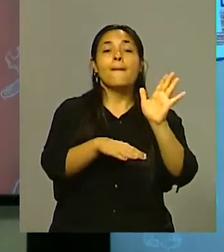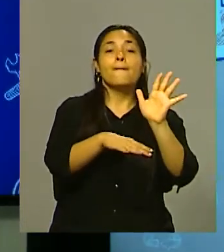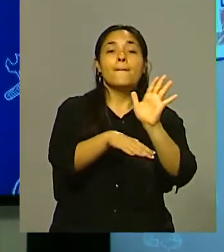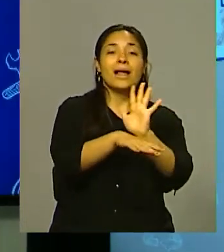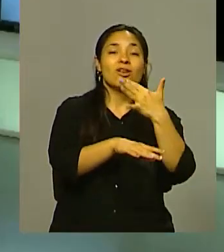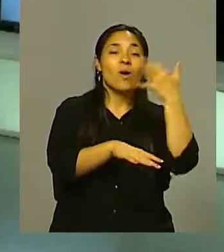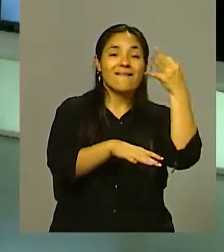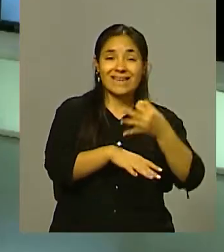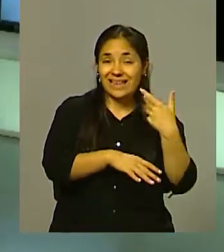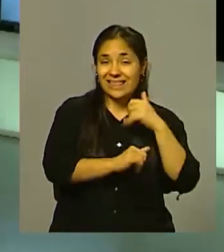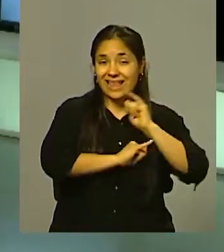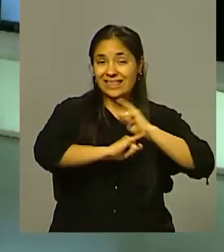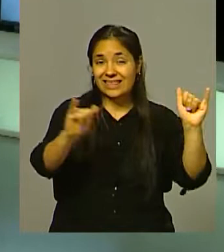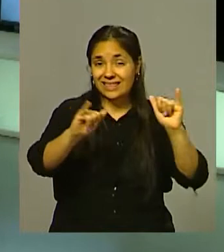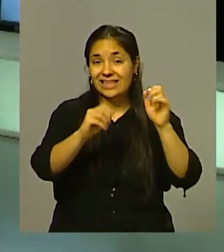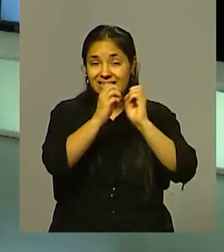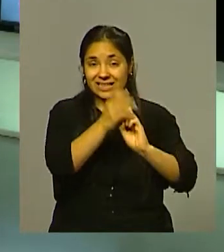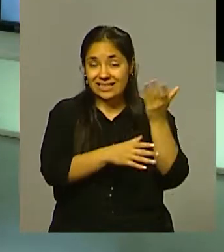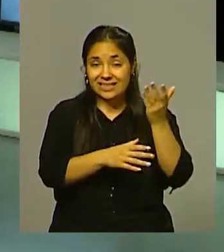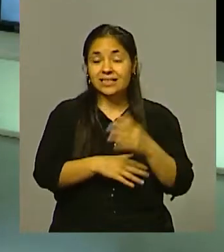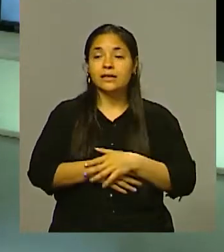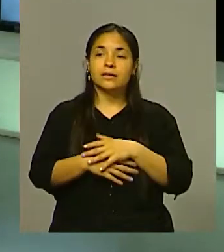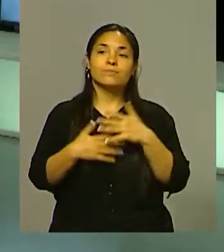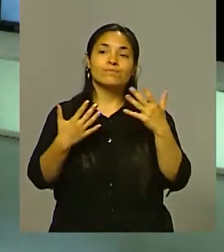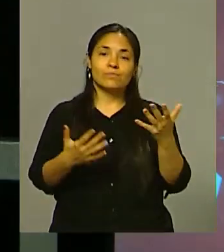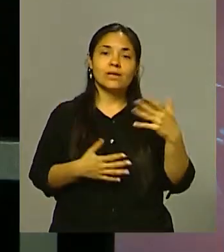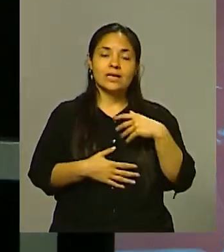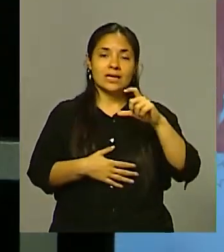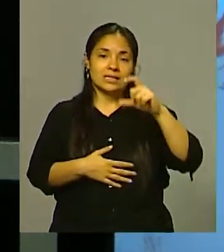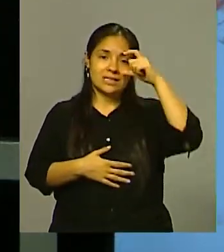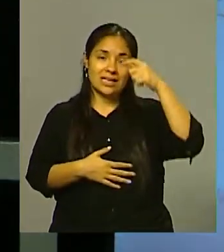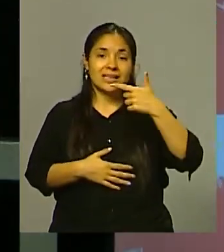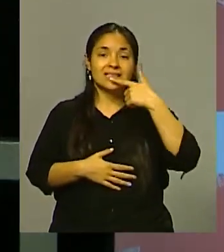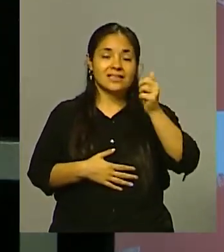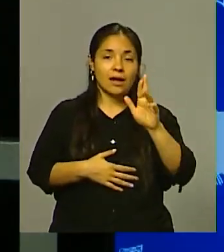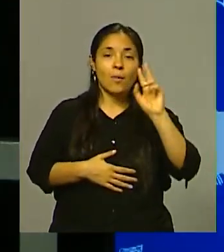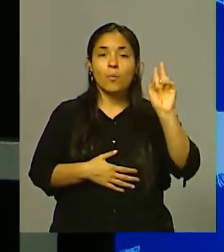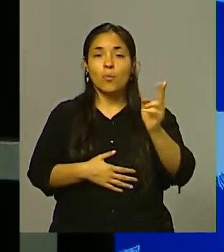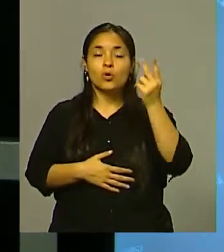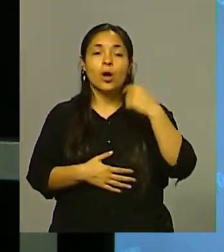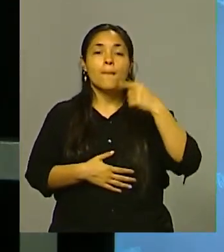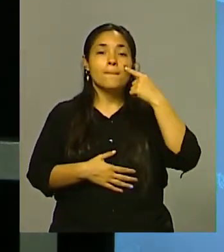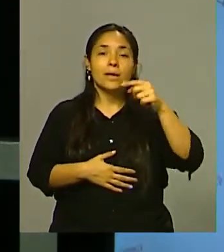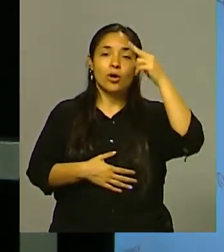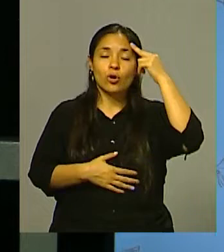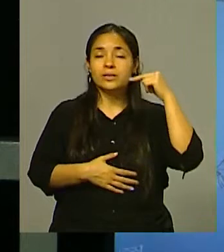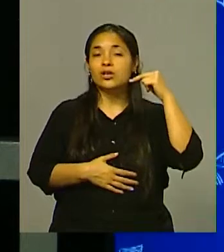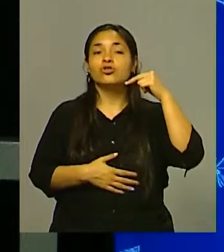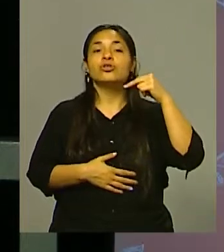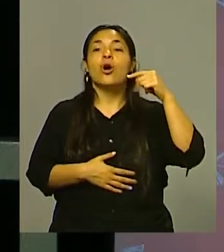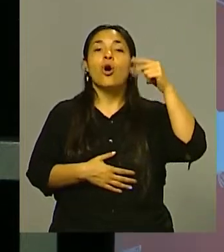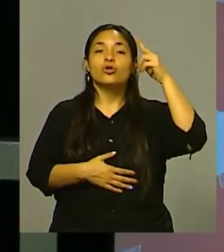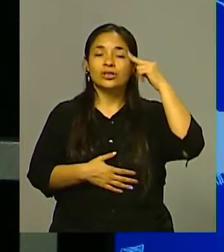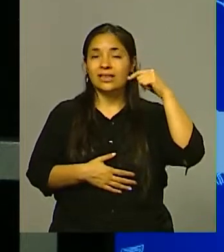¿no? Mira, el César murió en 1988, el 14 de febrero.